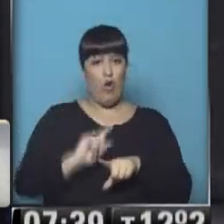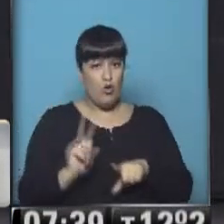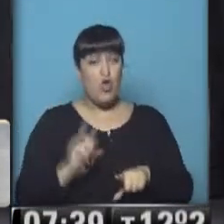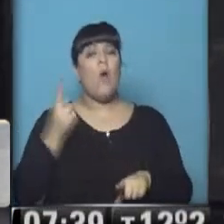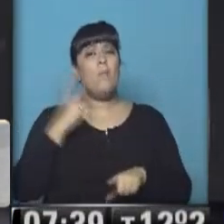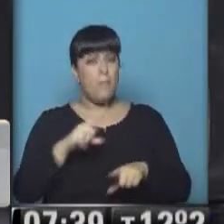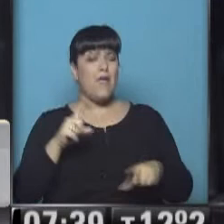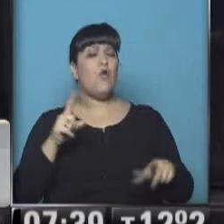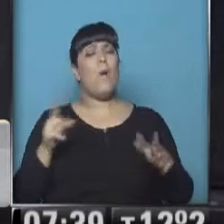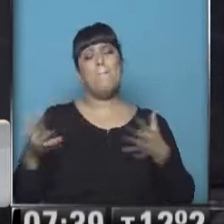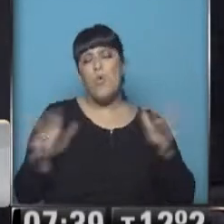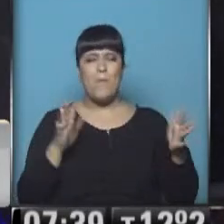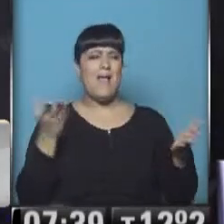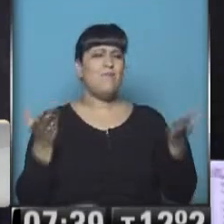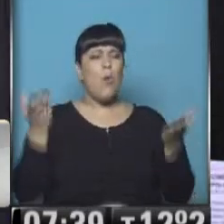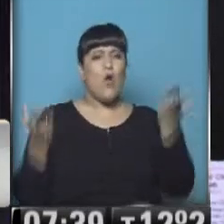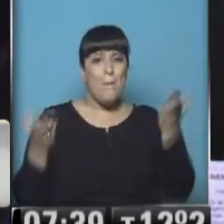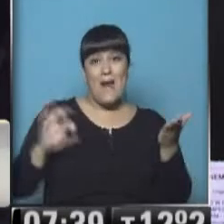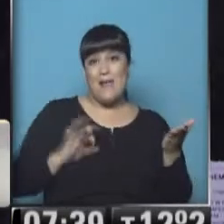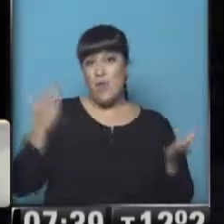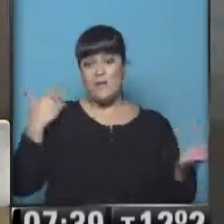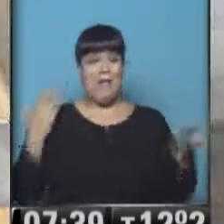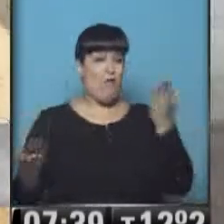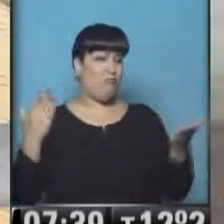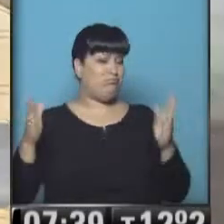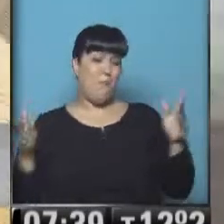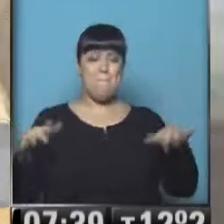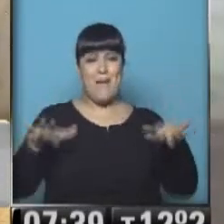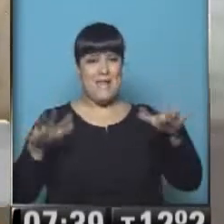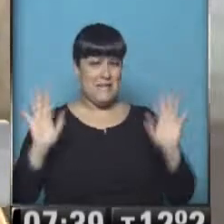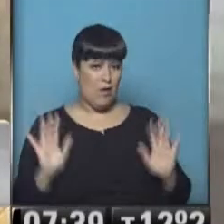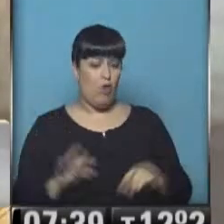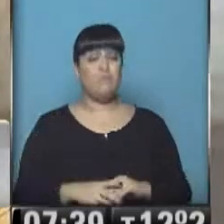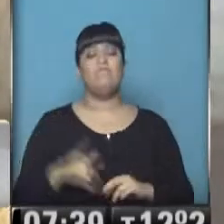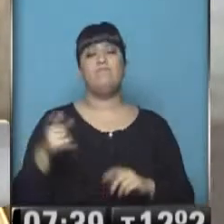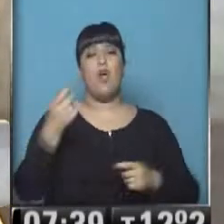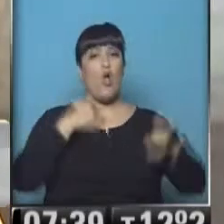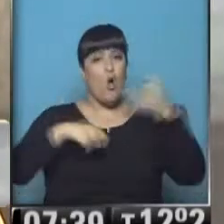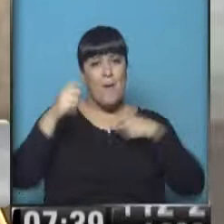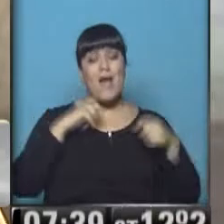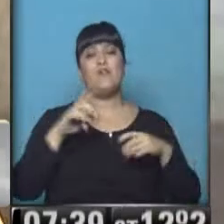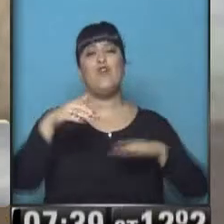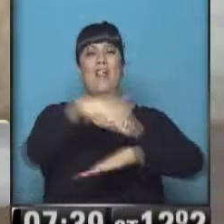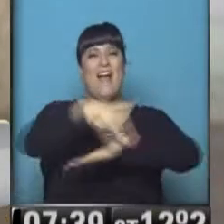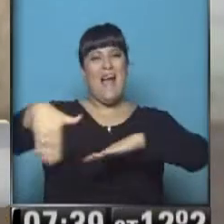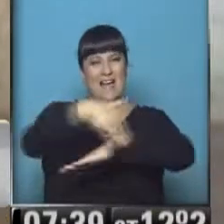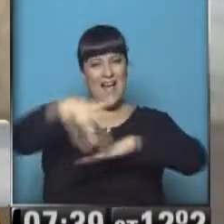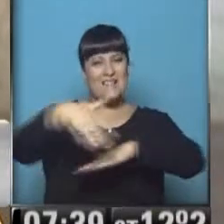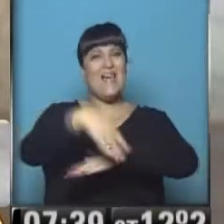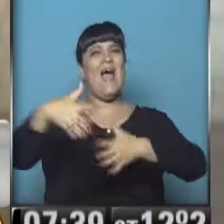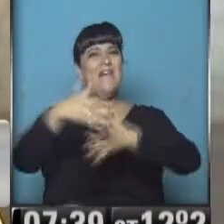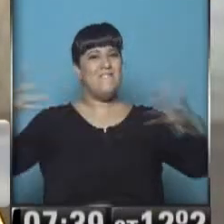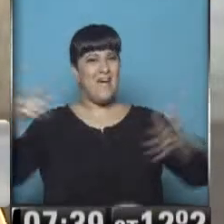movimiento muy similar al año pasado. No, en términos generales el comercio de calles y avenidas por su relación precio-calidad